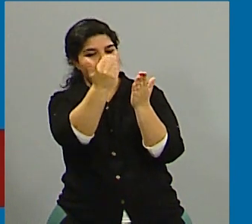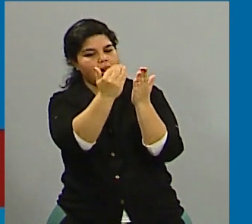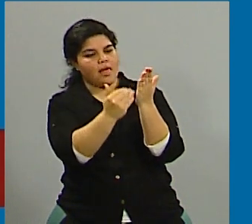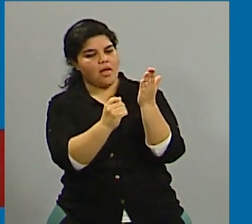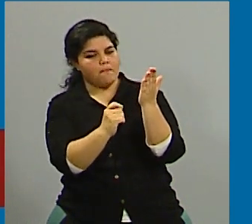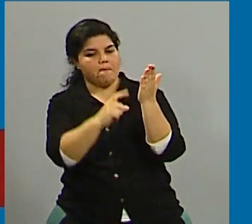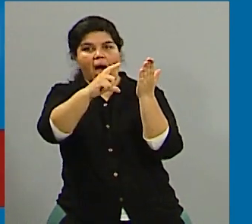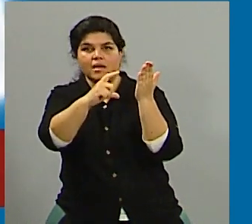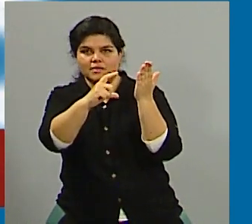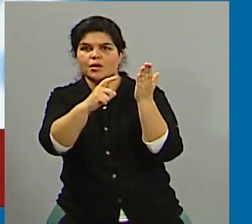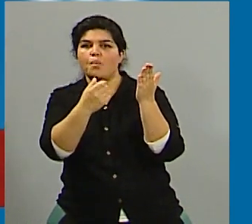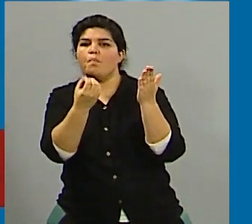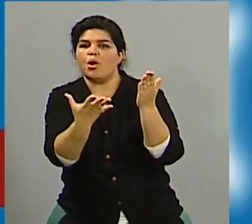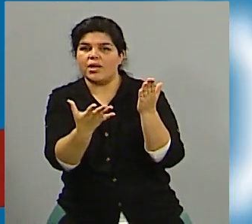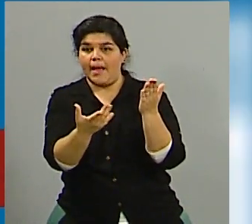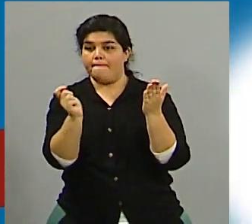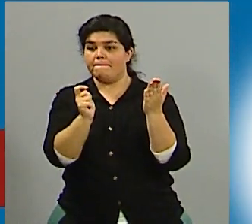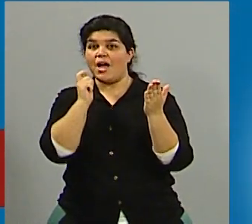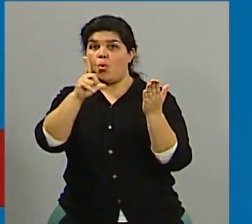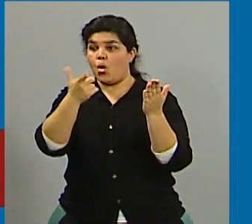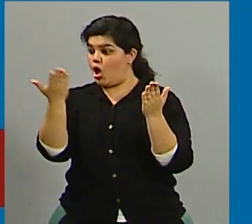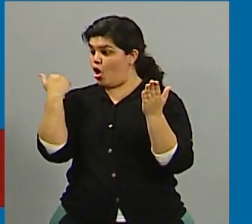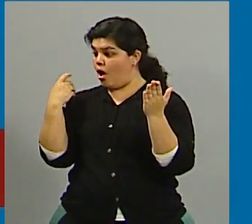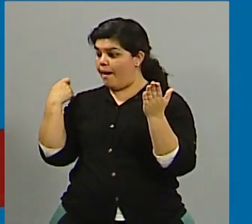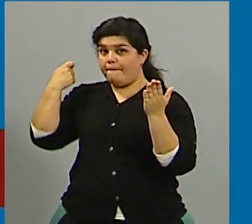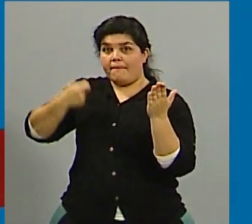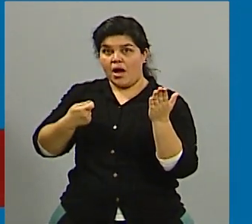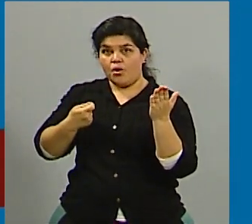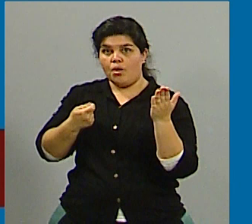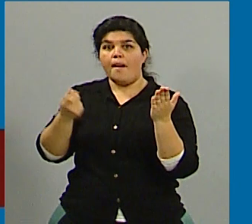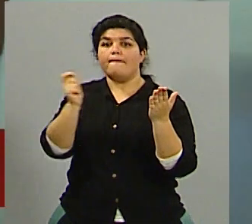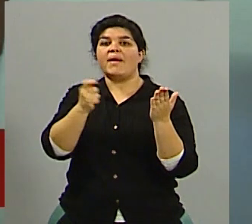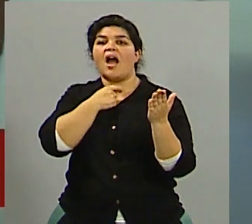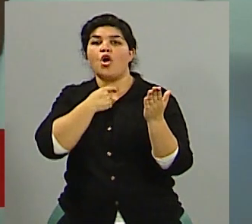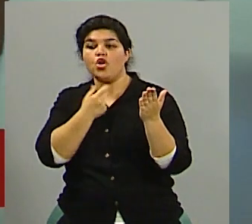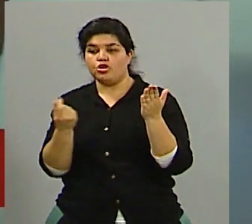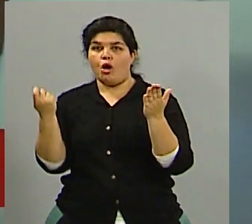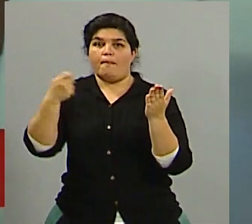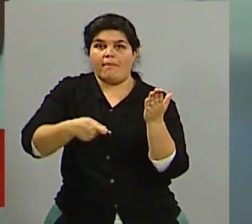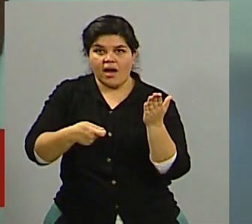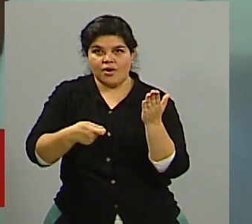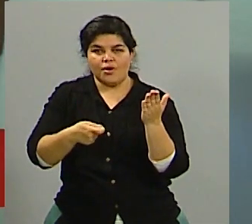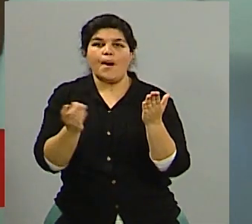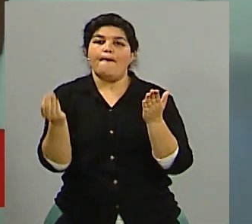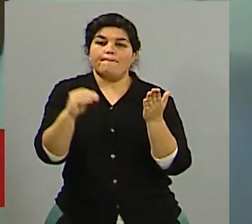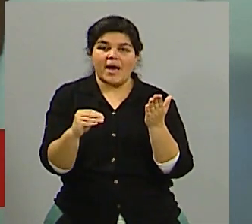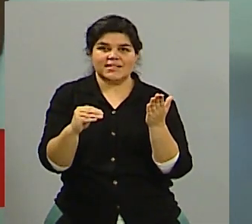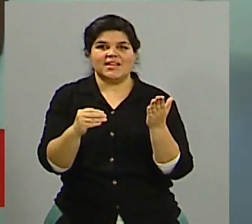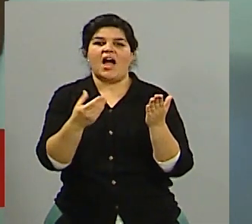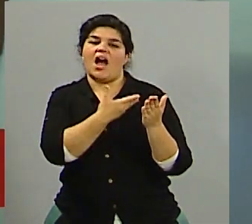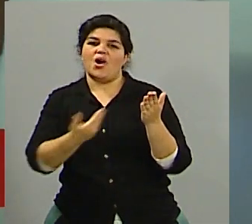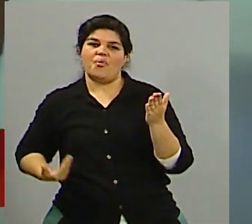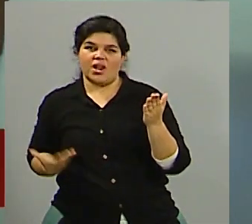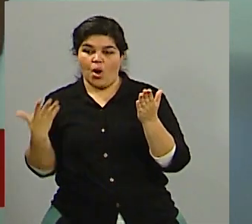como jubilación para que tengan en cuenta por qué viene, ¿no? Exactamente. Para que lo tengan presente y que además va a alcanzar, como lo volvemos a decir e